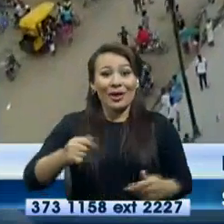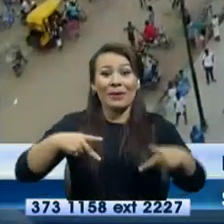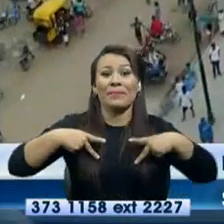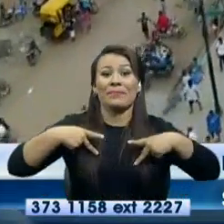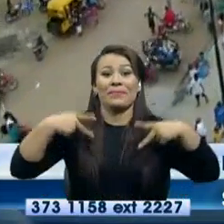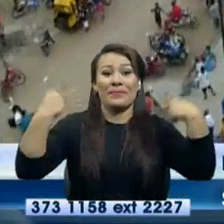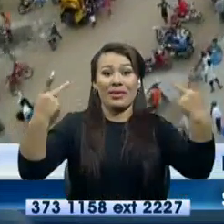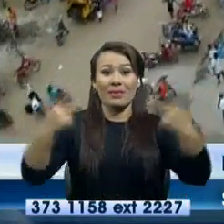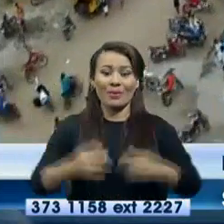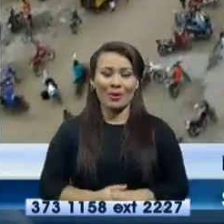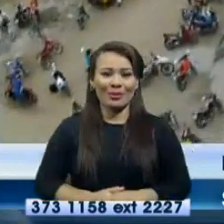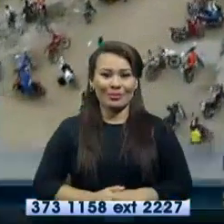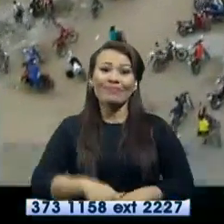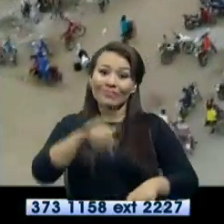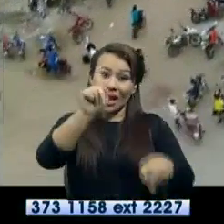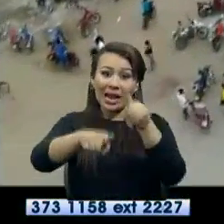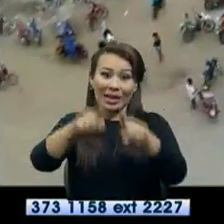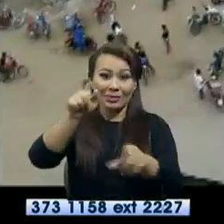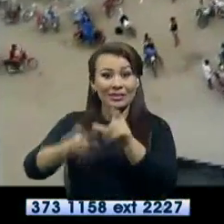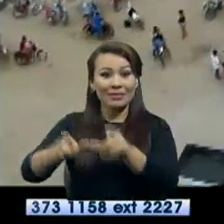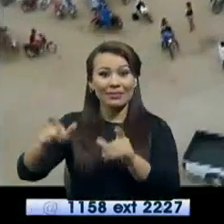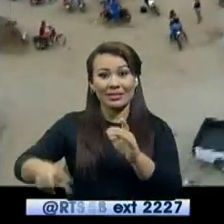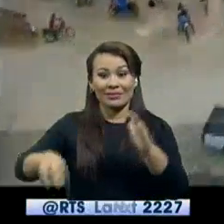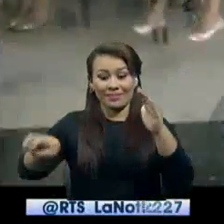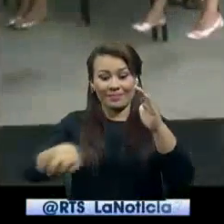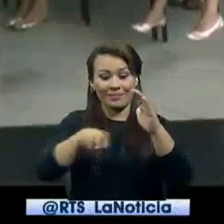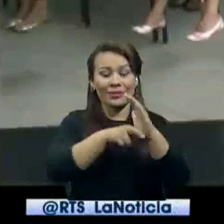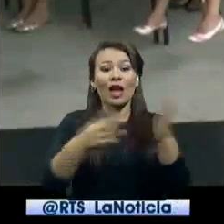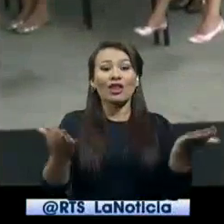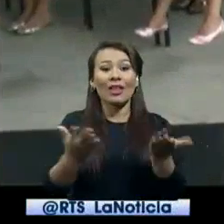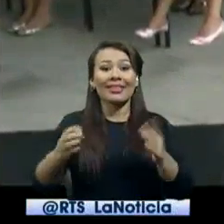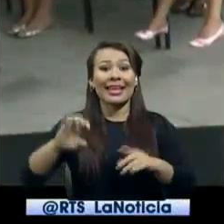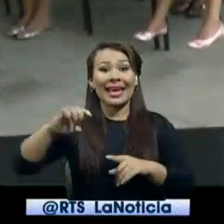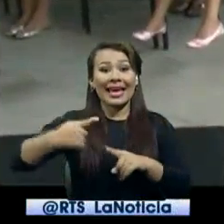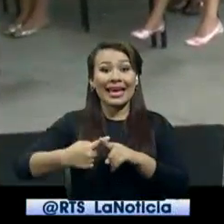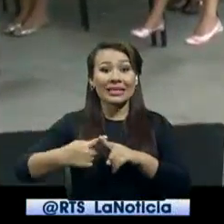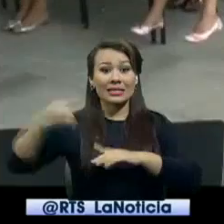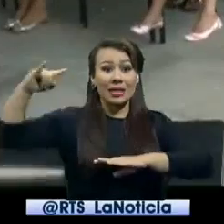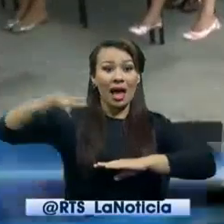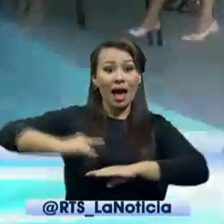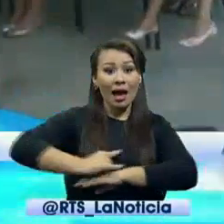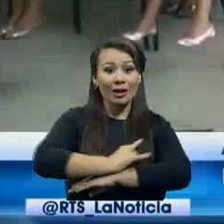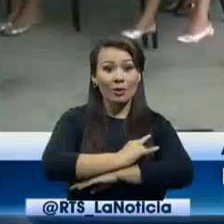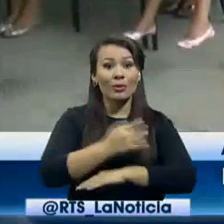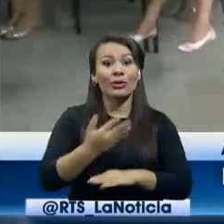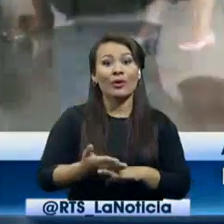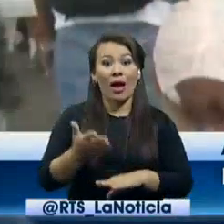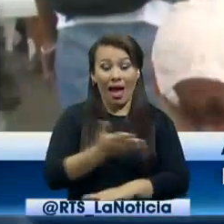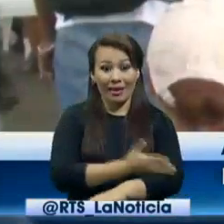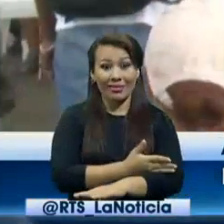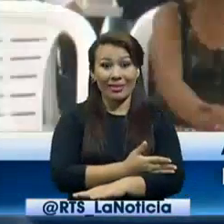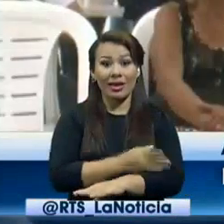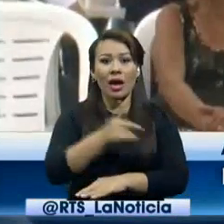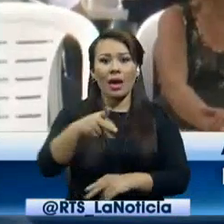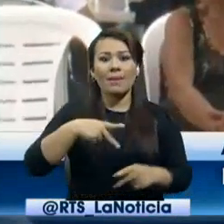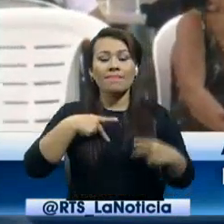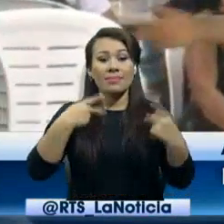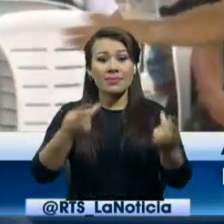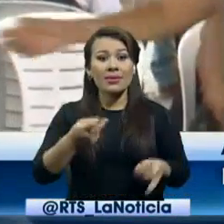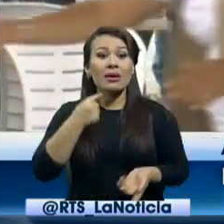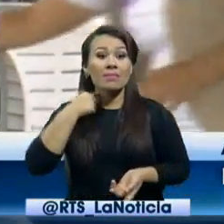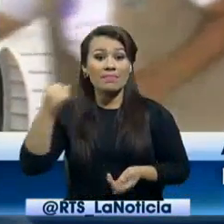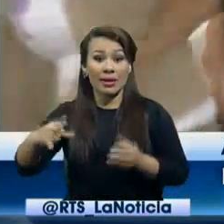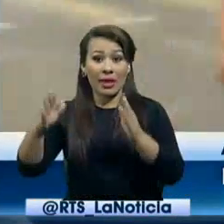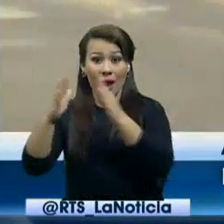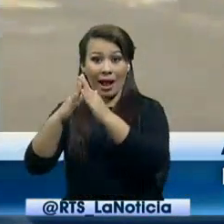golpeé. Los albergados en el ex aeropuerto Reales Tamarindos, que perdieron sus viviendas luego de dos meses de vivir en carpas,